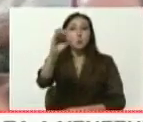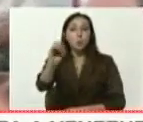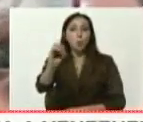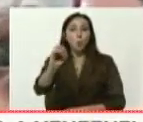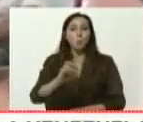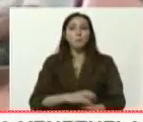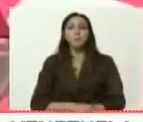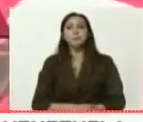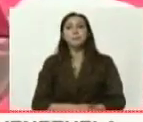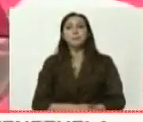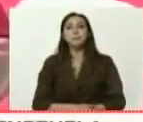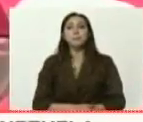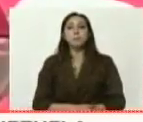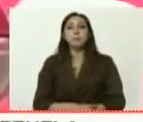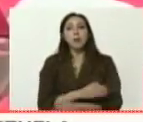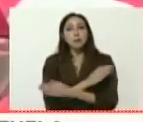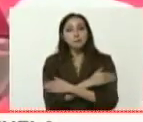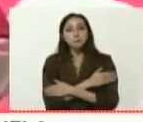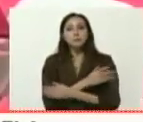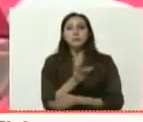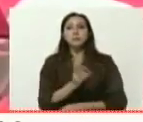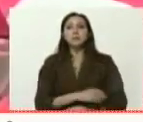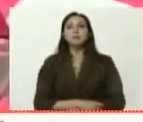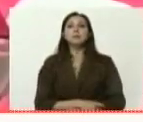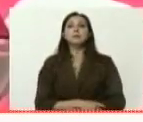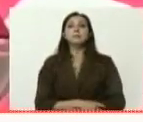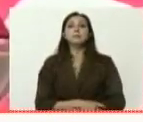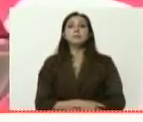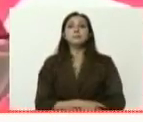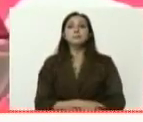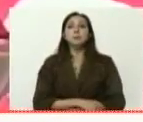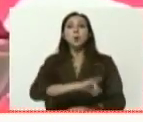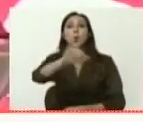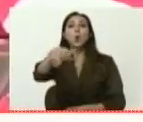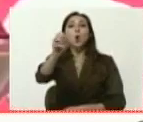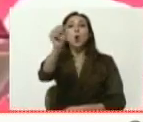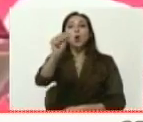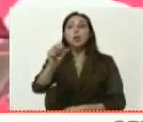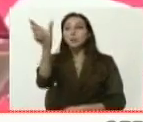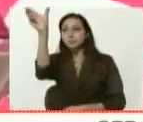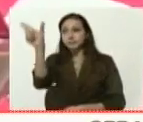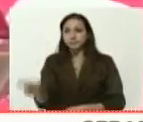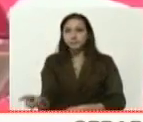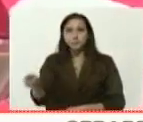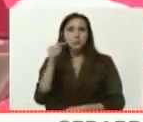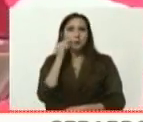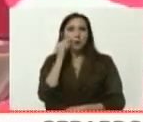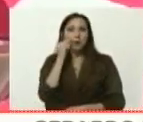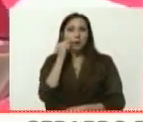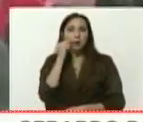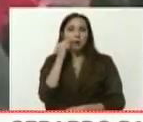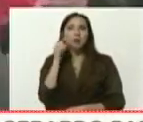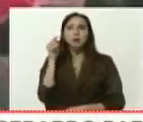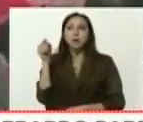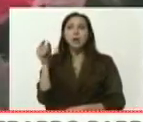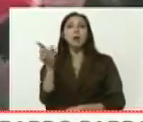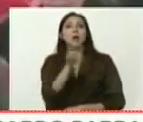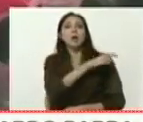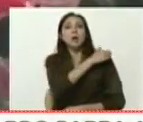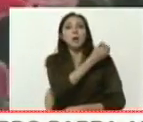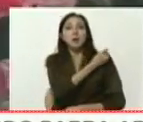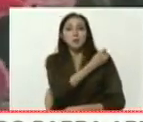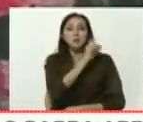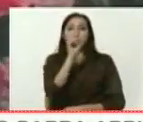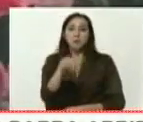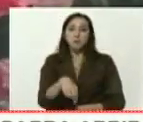más. Iba Fabricio. José Luis Alcalá Ojeda, nieto de Fabricio Ojeda, jefe de la cátedra de Fabricio Ojeda en la